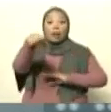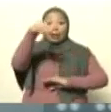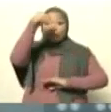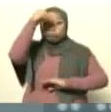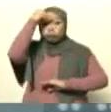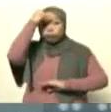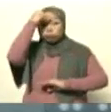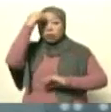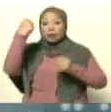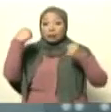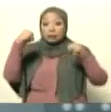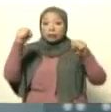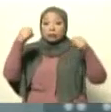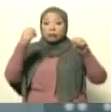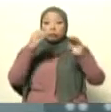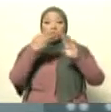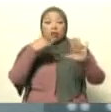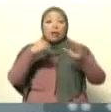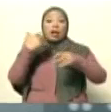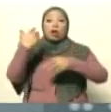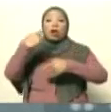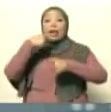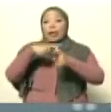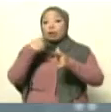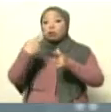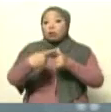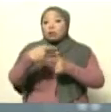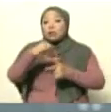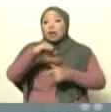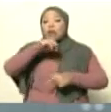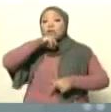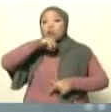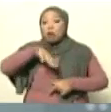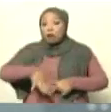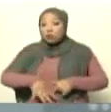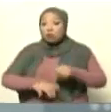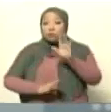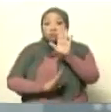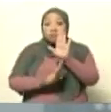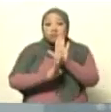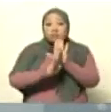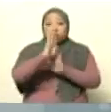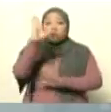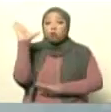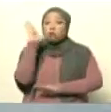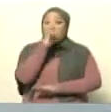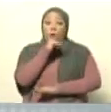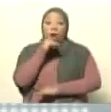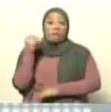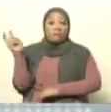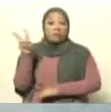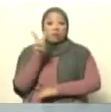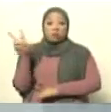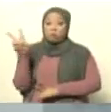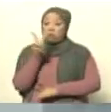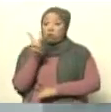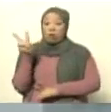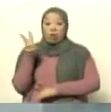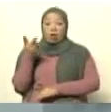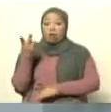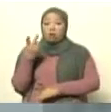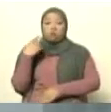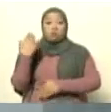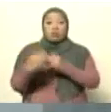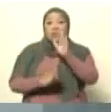un gran atraso al pueblo. Aquí en Venezuela, la cantidad de compañeros, hermanos que no sabían leer